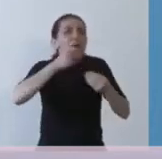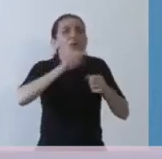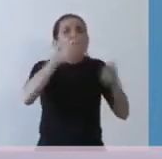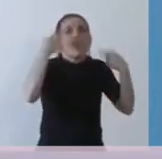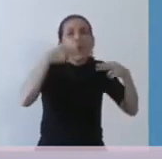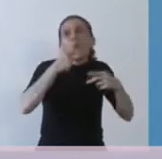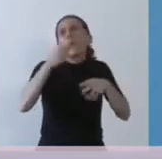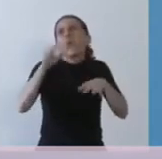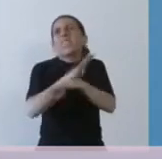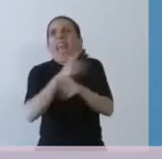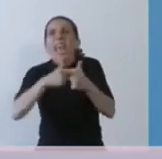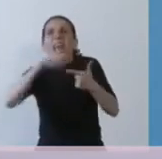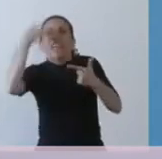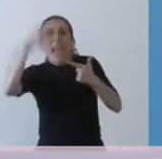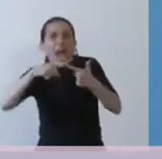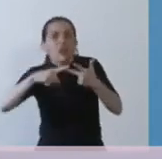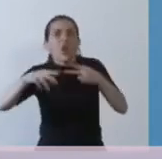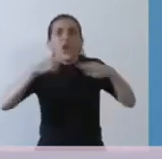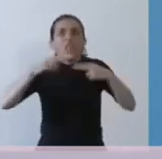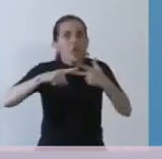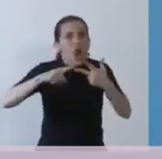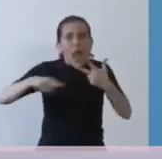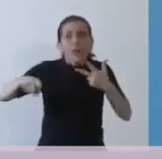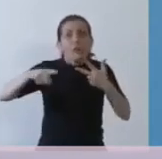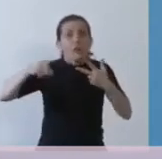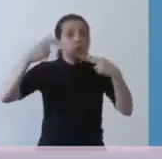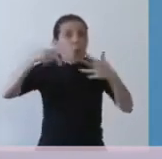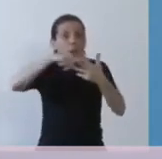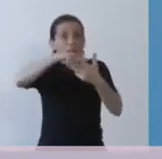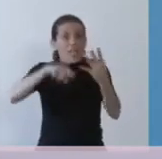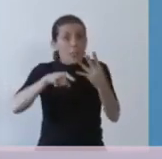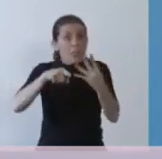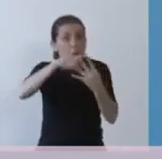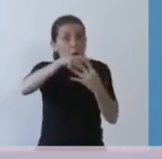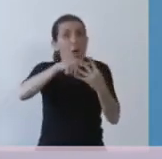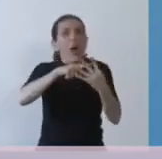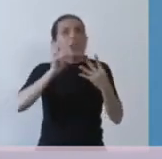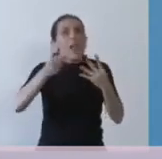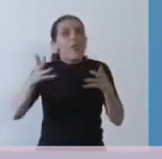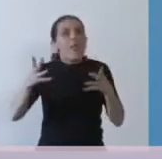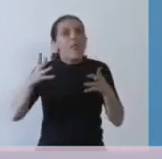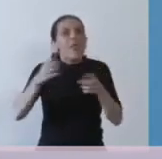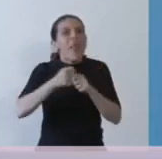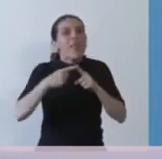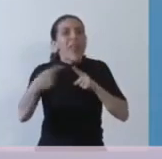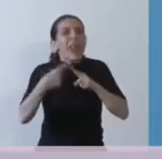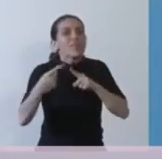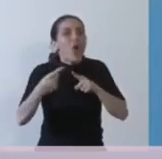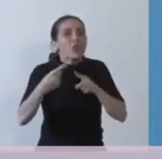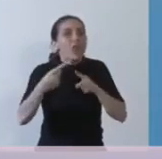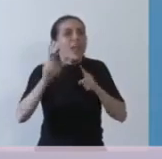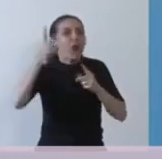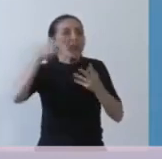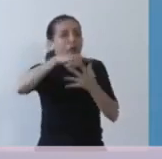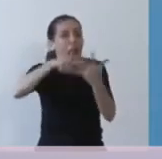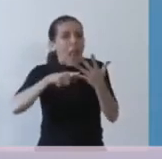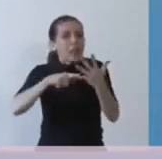los cines los teatros los restaurantes el turismo el transporte de pasajeros y de